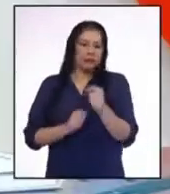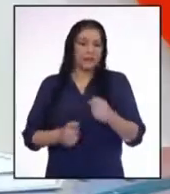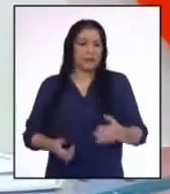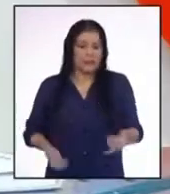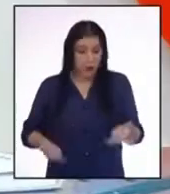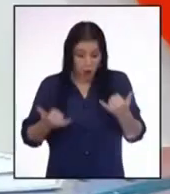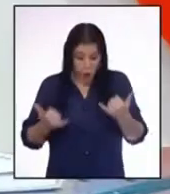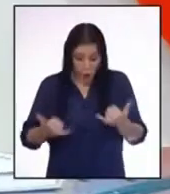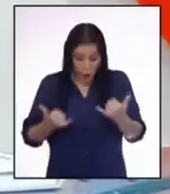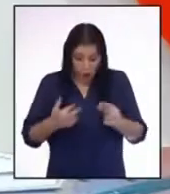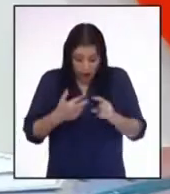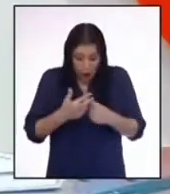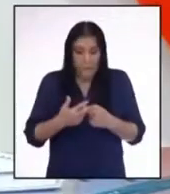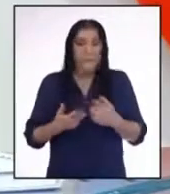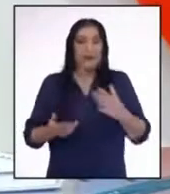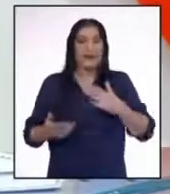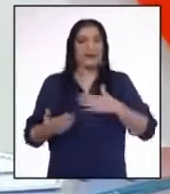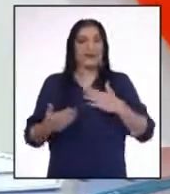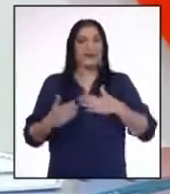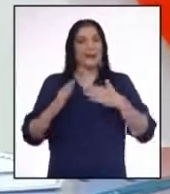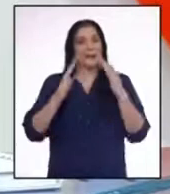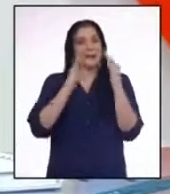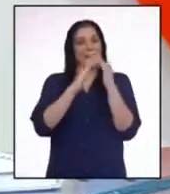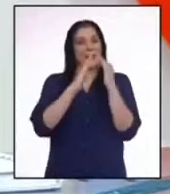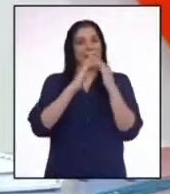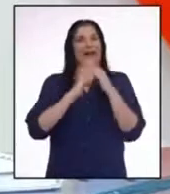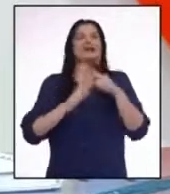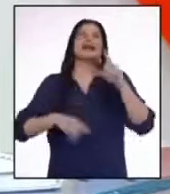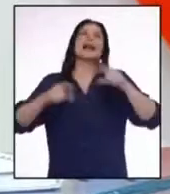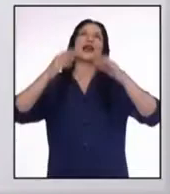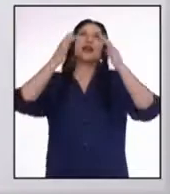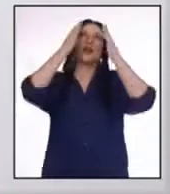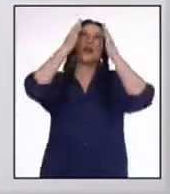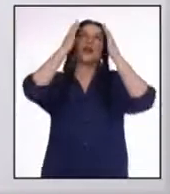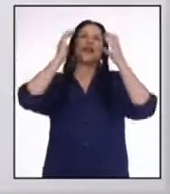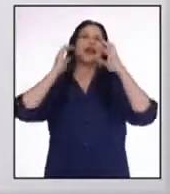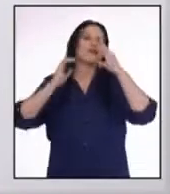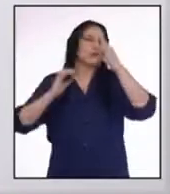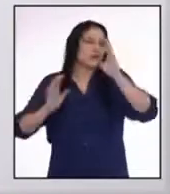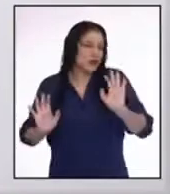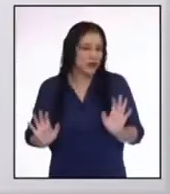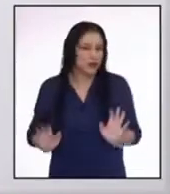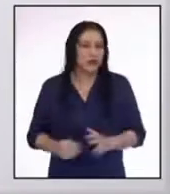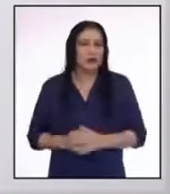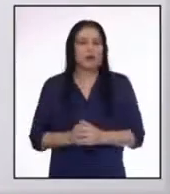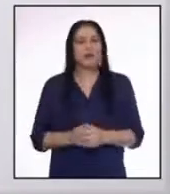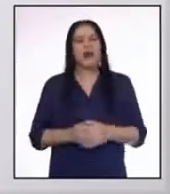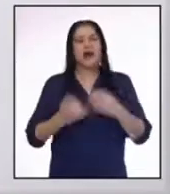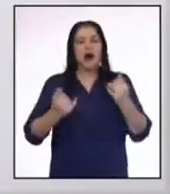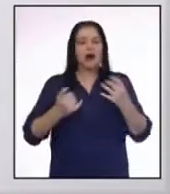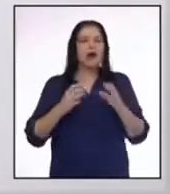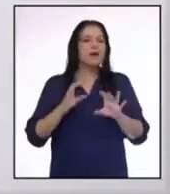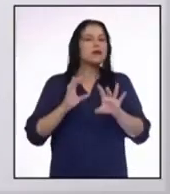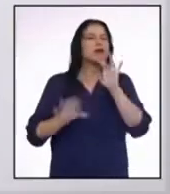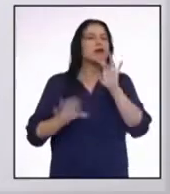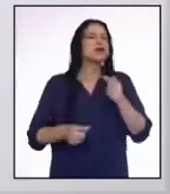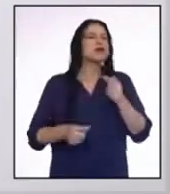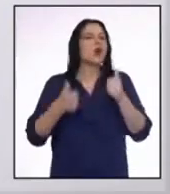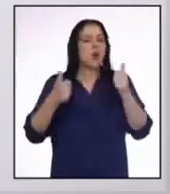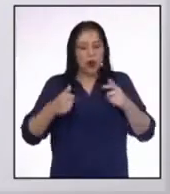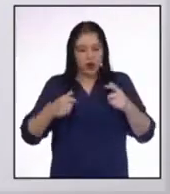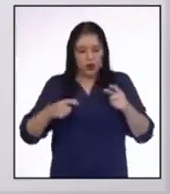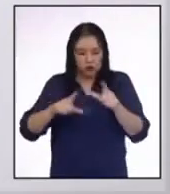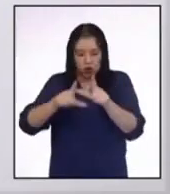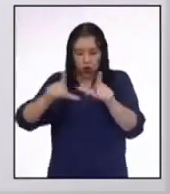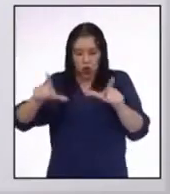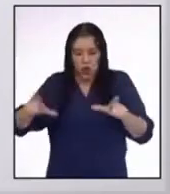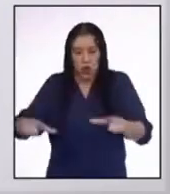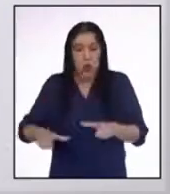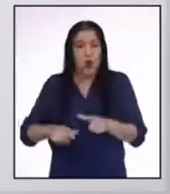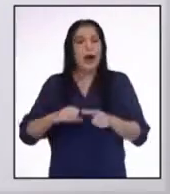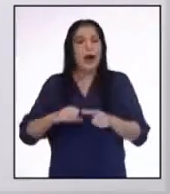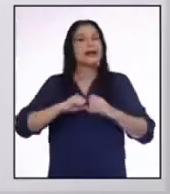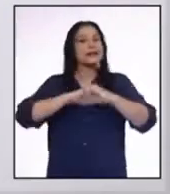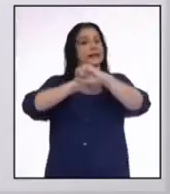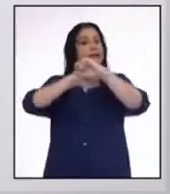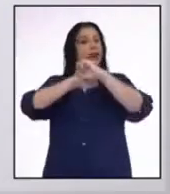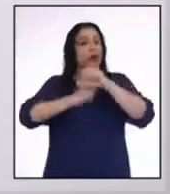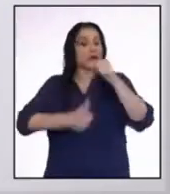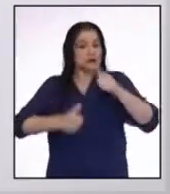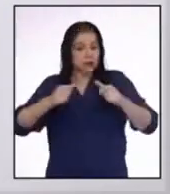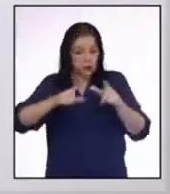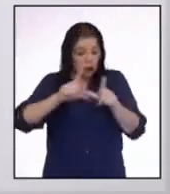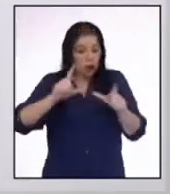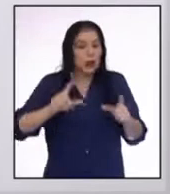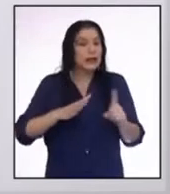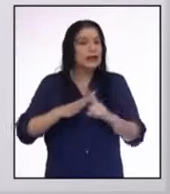Hoy mismo empiezo a hacer el plano de la casa que algún día tendré. Ahora vamos a identificar las zonas seguras y las rutas de